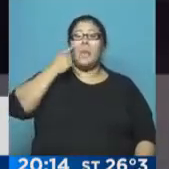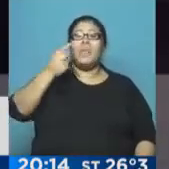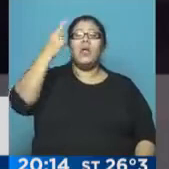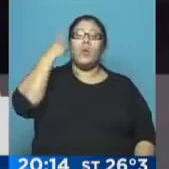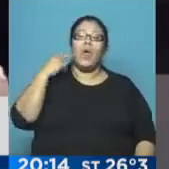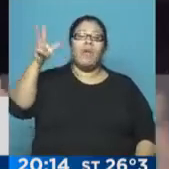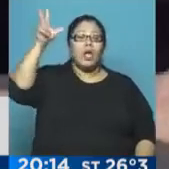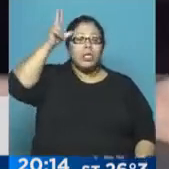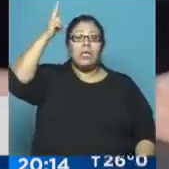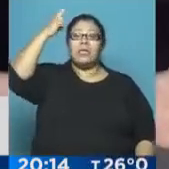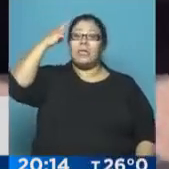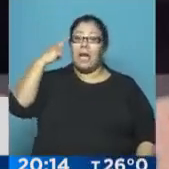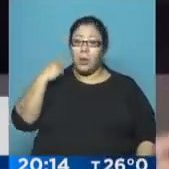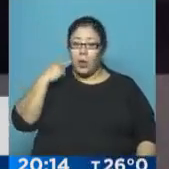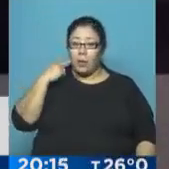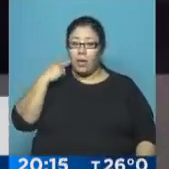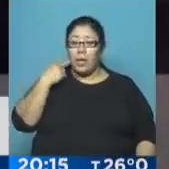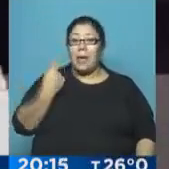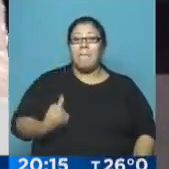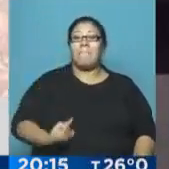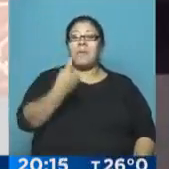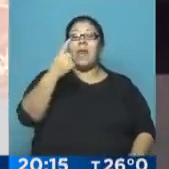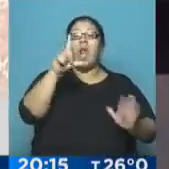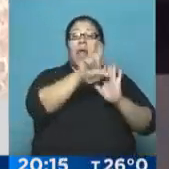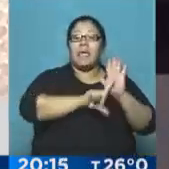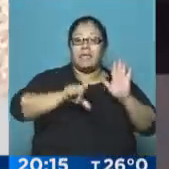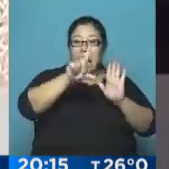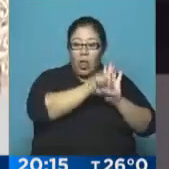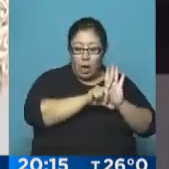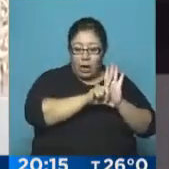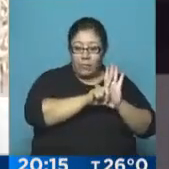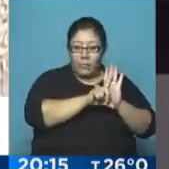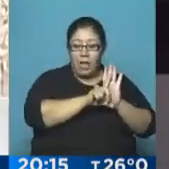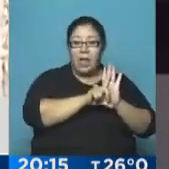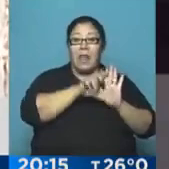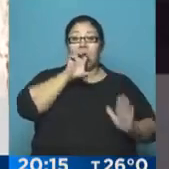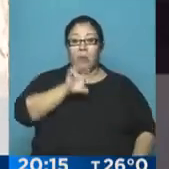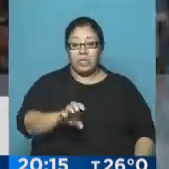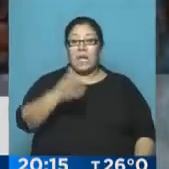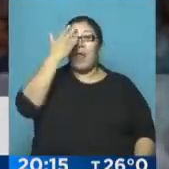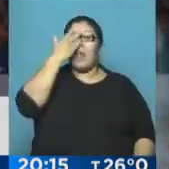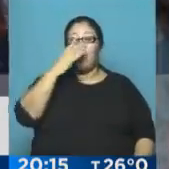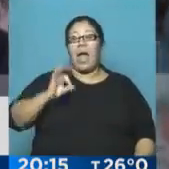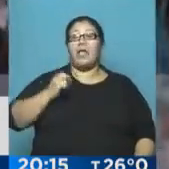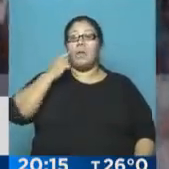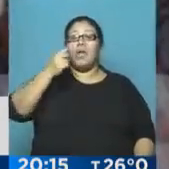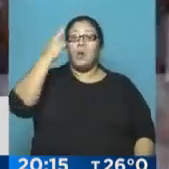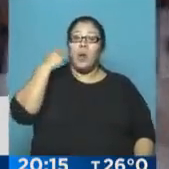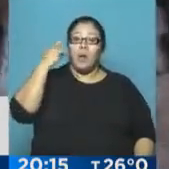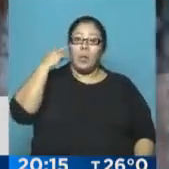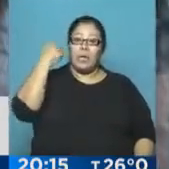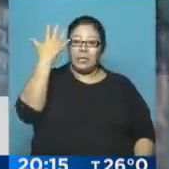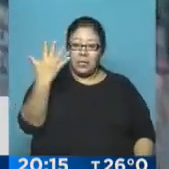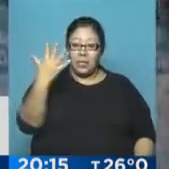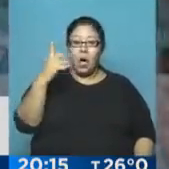1989 primero legisladora provincial y a partir de 1995 legisladora nacional hasta